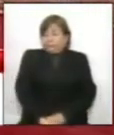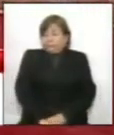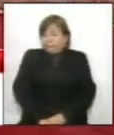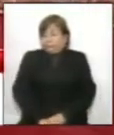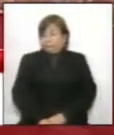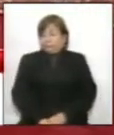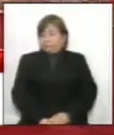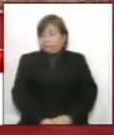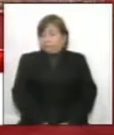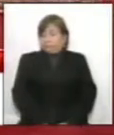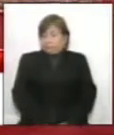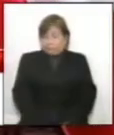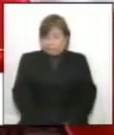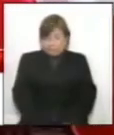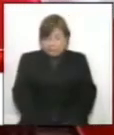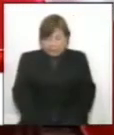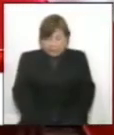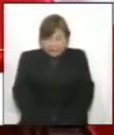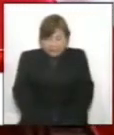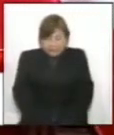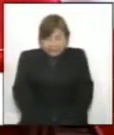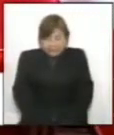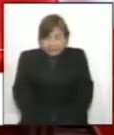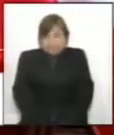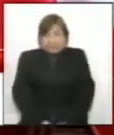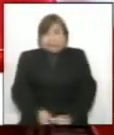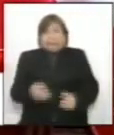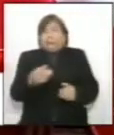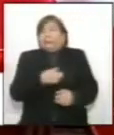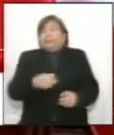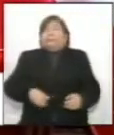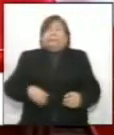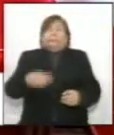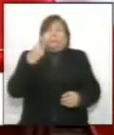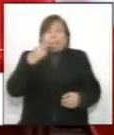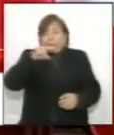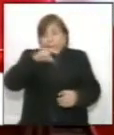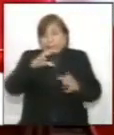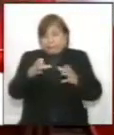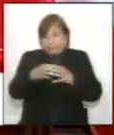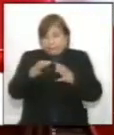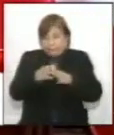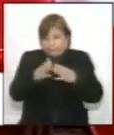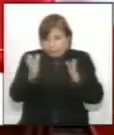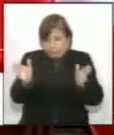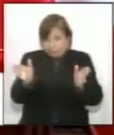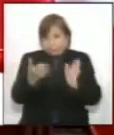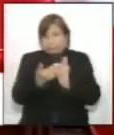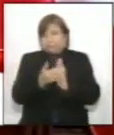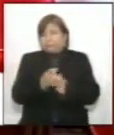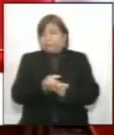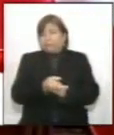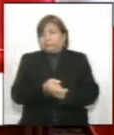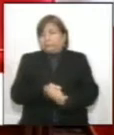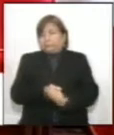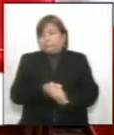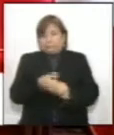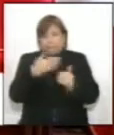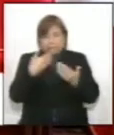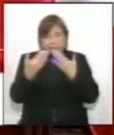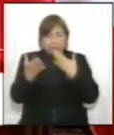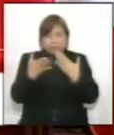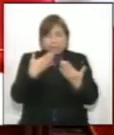A ver, dos cosas. El presidente del Congreso tiene puertas abiertas y somos